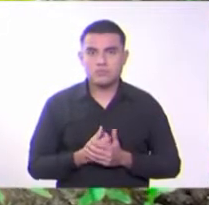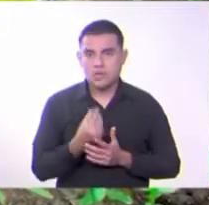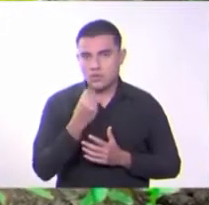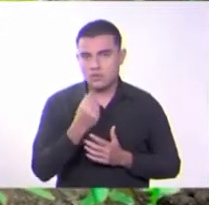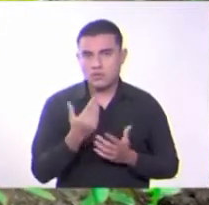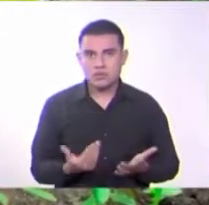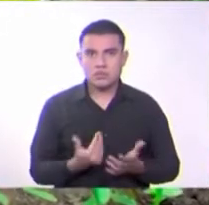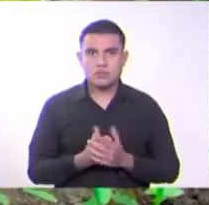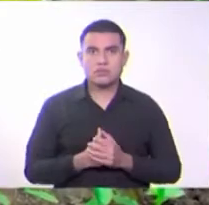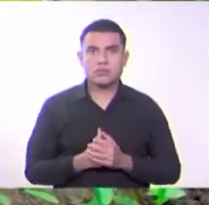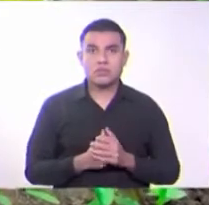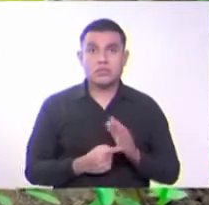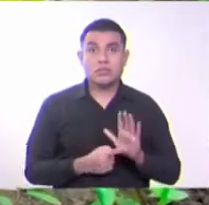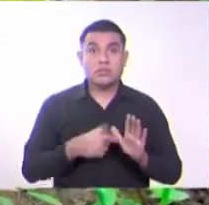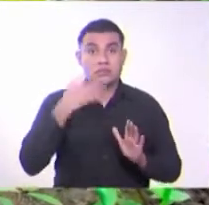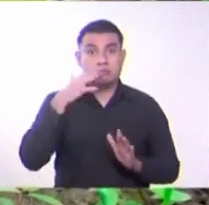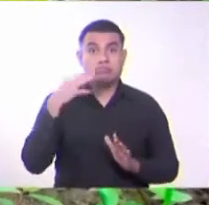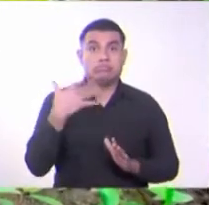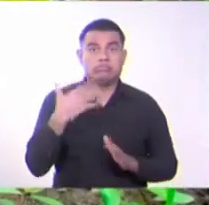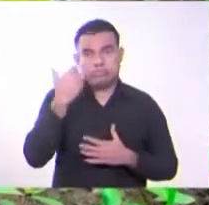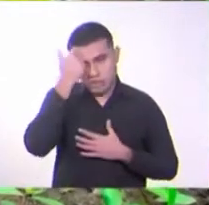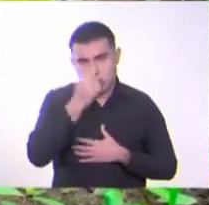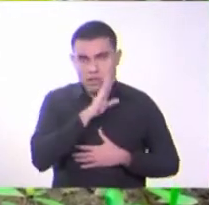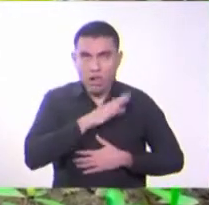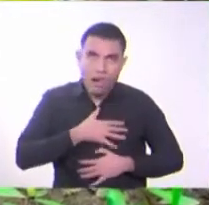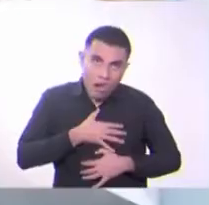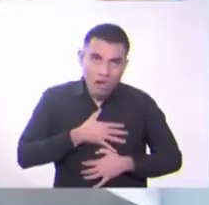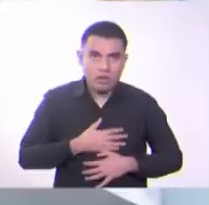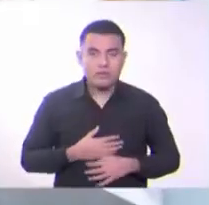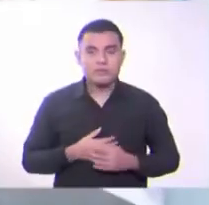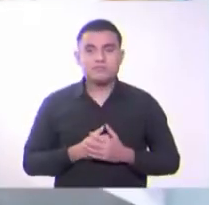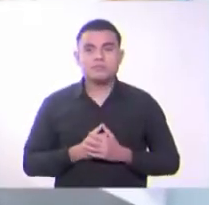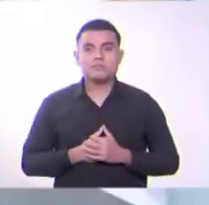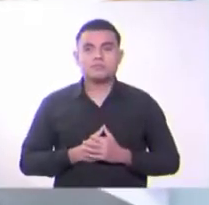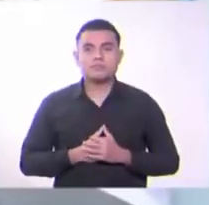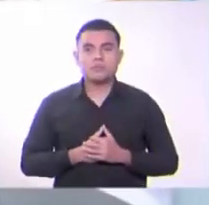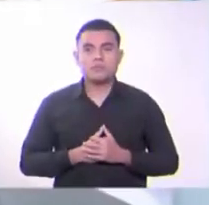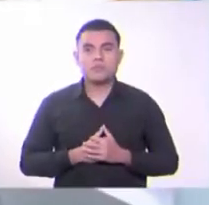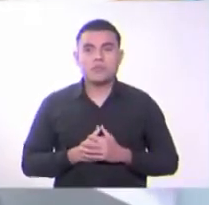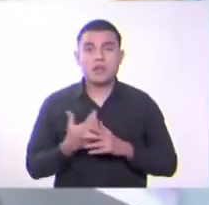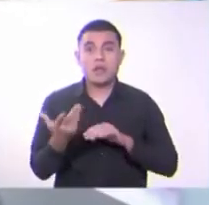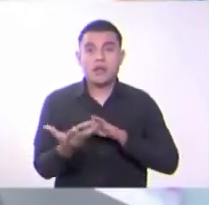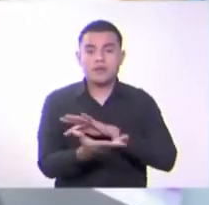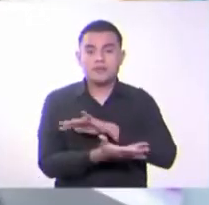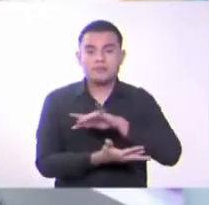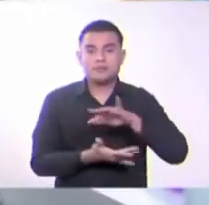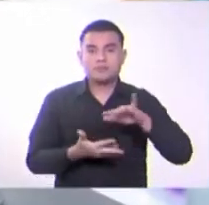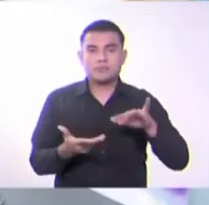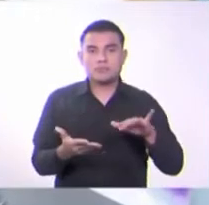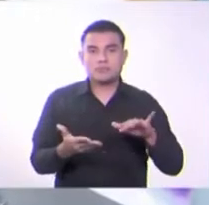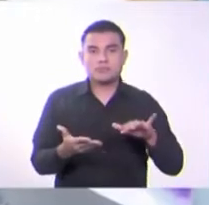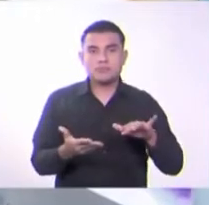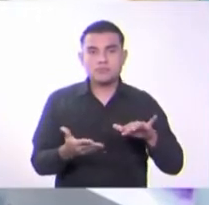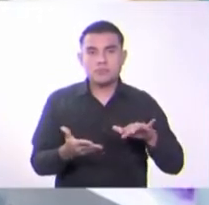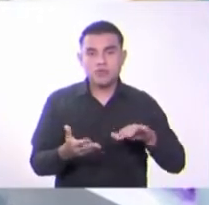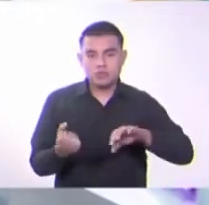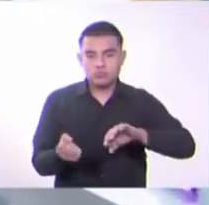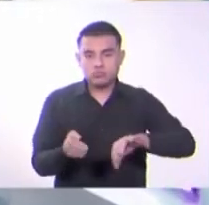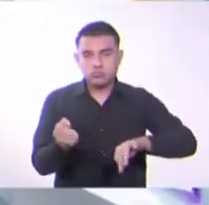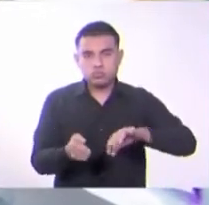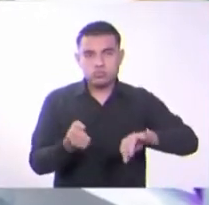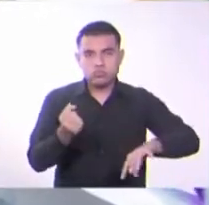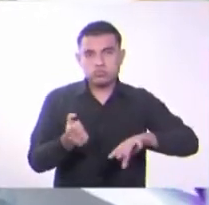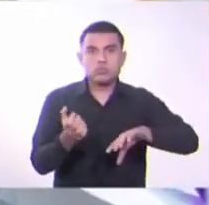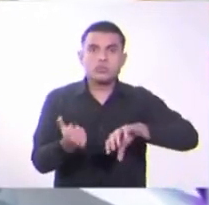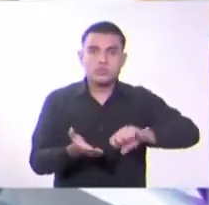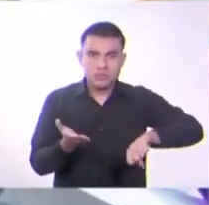sin presentar un riesgo para la salud. En el campo ambiental y agropecuario, el pH indica